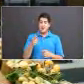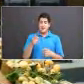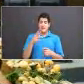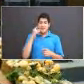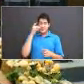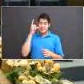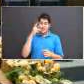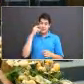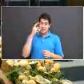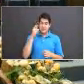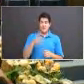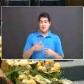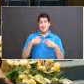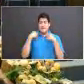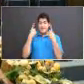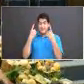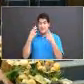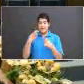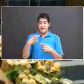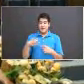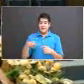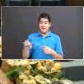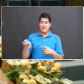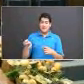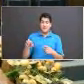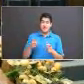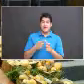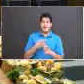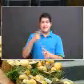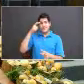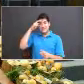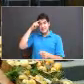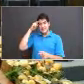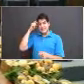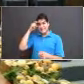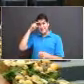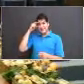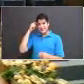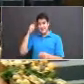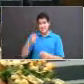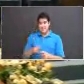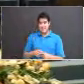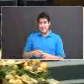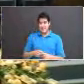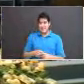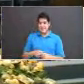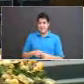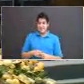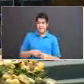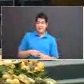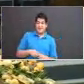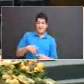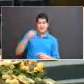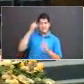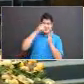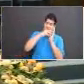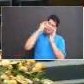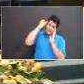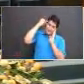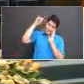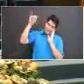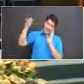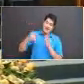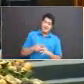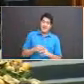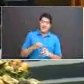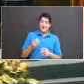el Señor. Ah, feliz, pero con el trabajo. Ay, Dios mío. Lo soñaba. Soñaba que mi jefe me llegaba a preguntar: